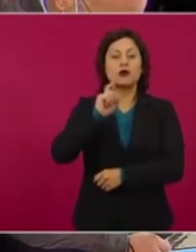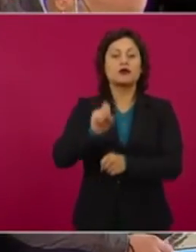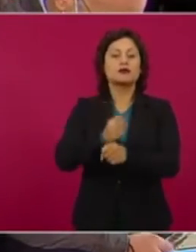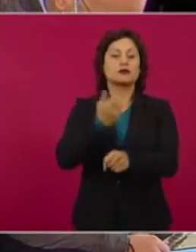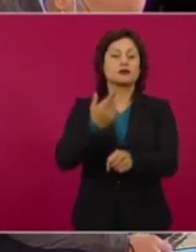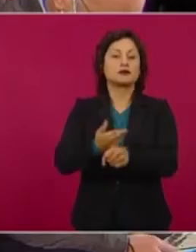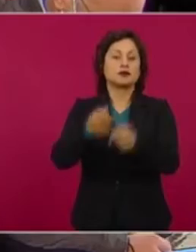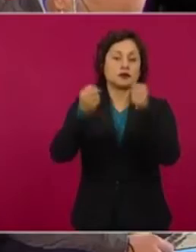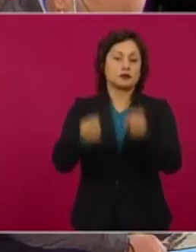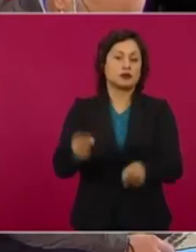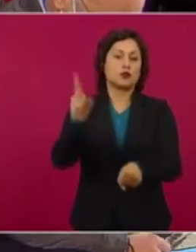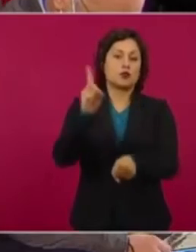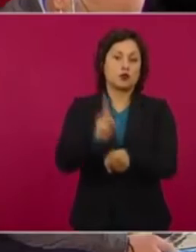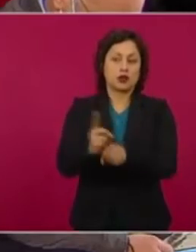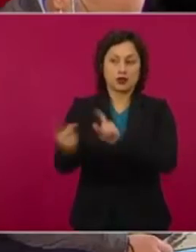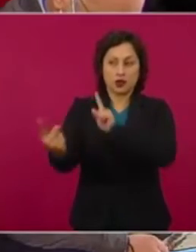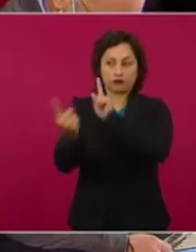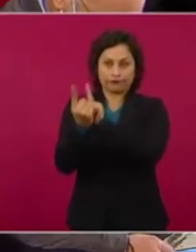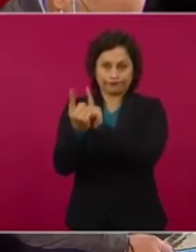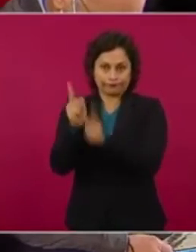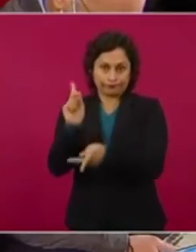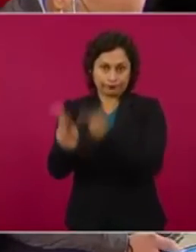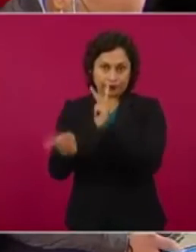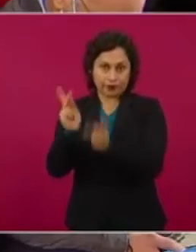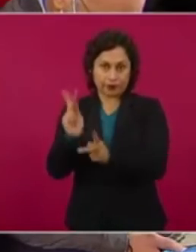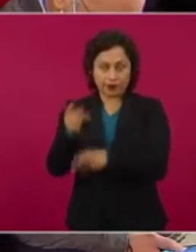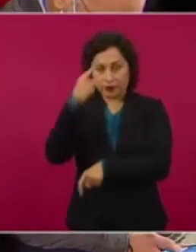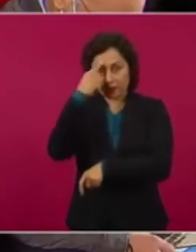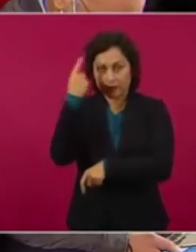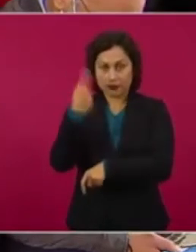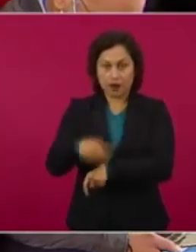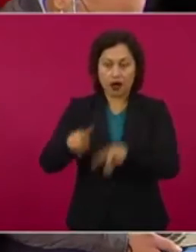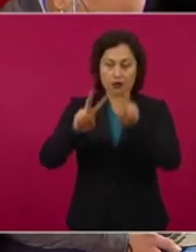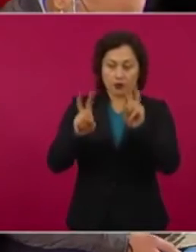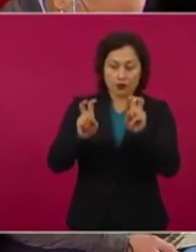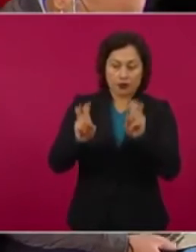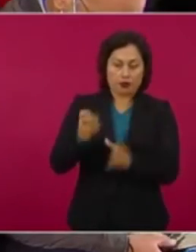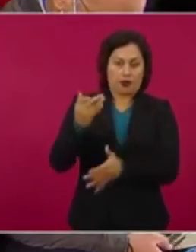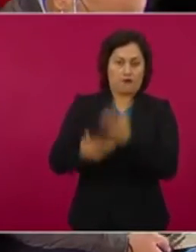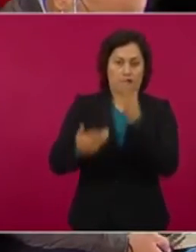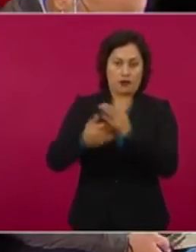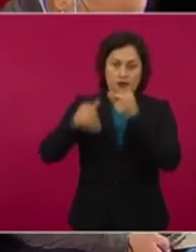intención de esta coadyuvancia de casos que tenemos pendientes,